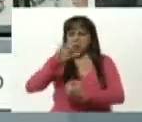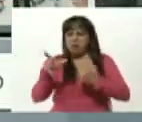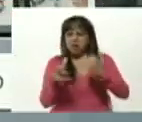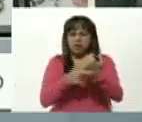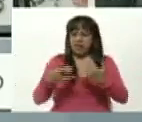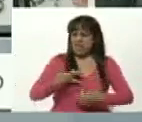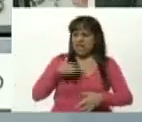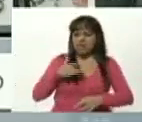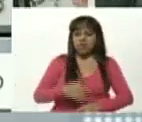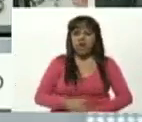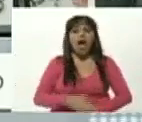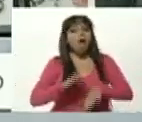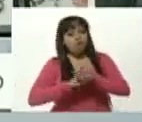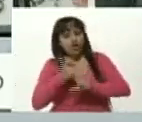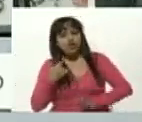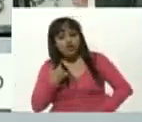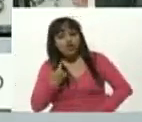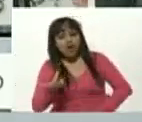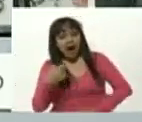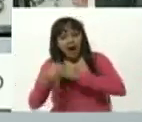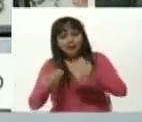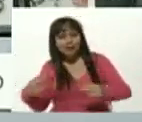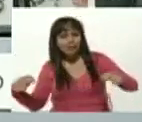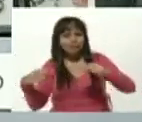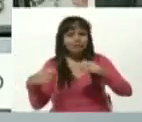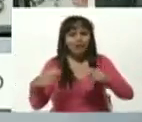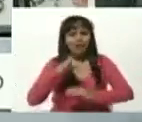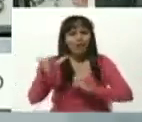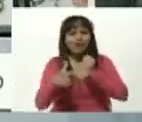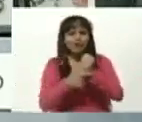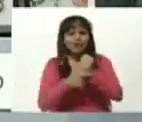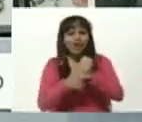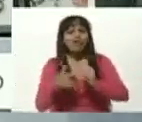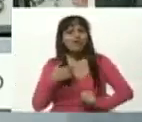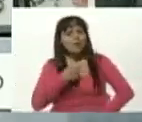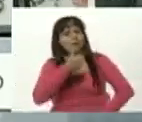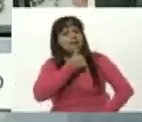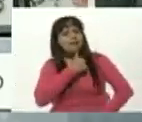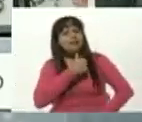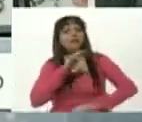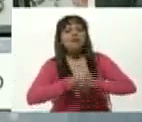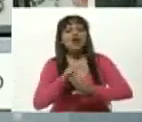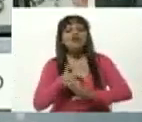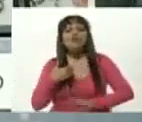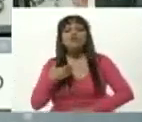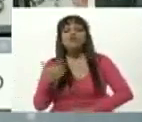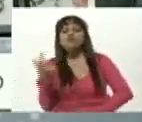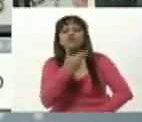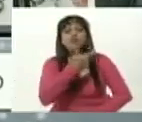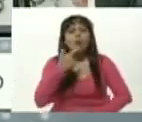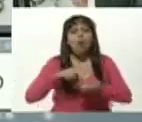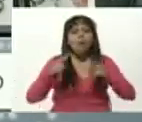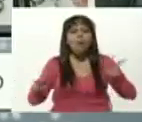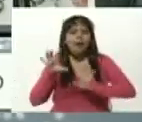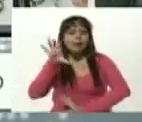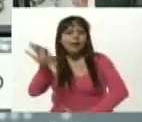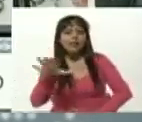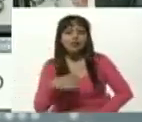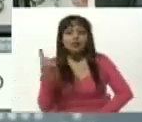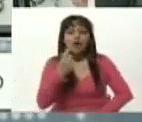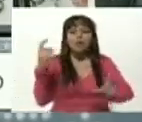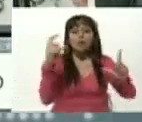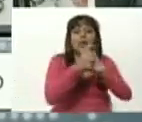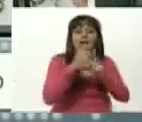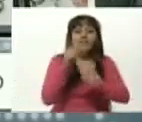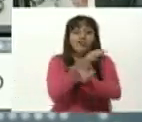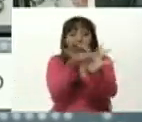por qué me trago ese sapo? Porque estoy buscando la paz del país a través de la palabra, el único camino, no